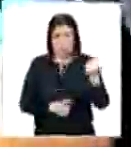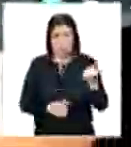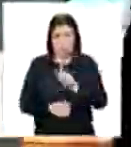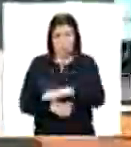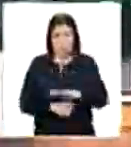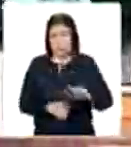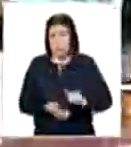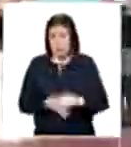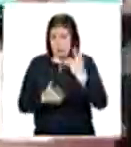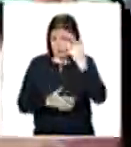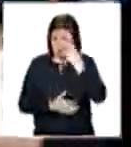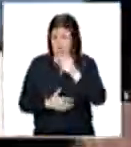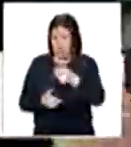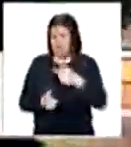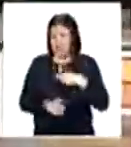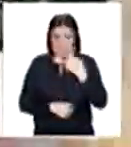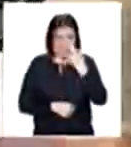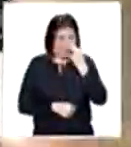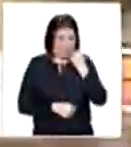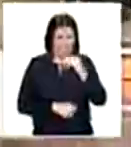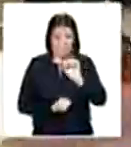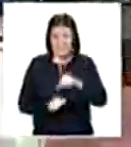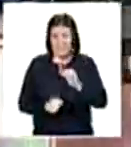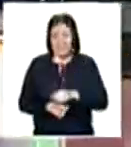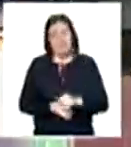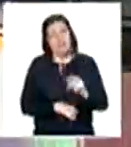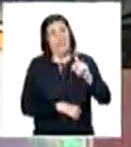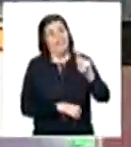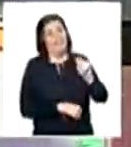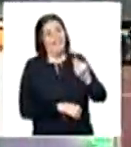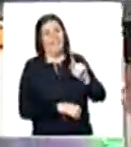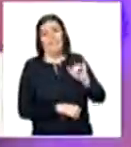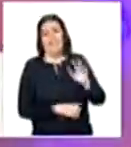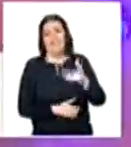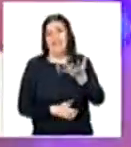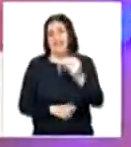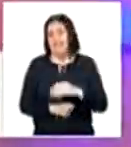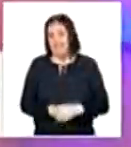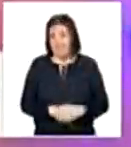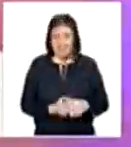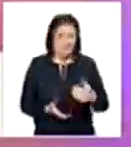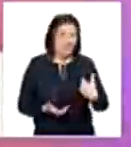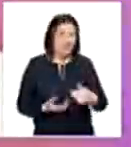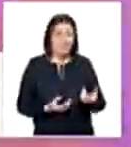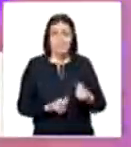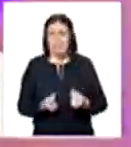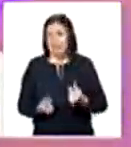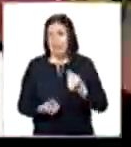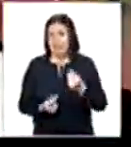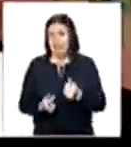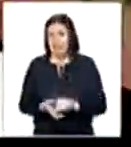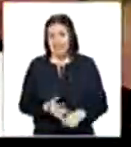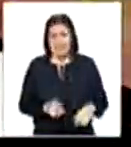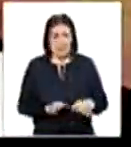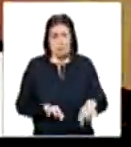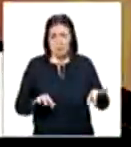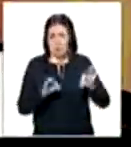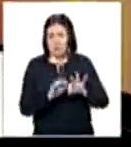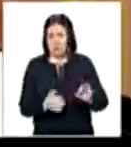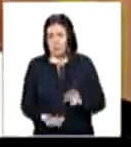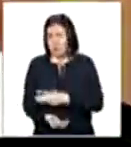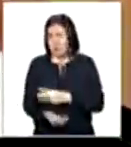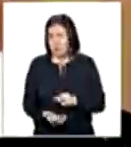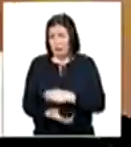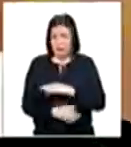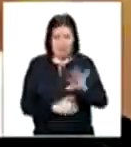Está bonito, está divertido. Claro que sí, siempre Katia Palma, pues ahí con toda la chispa del programa. Y además lo importante es que hay música para todos los